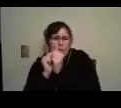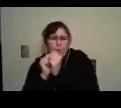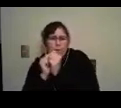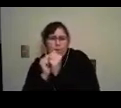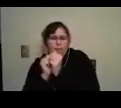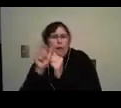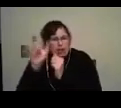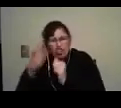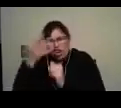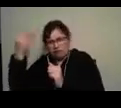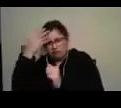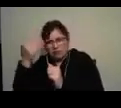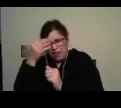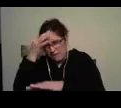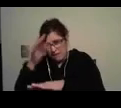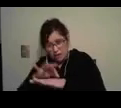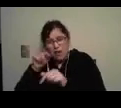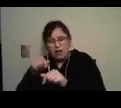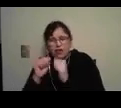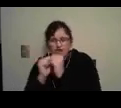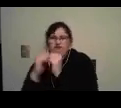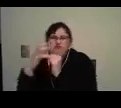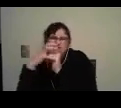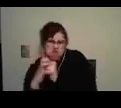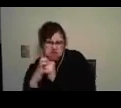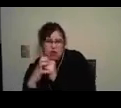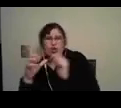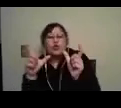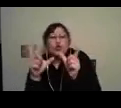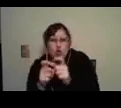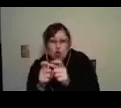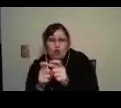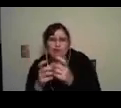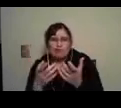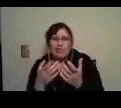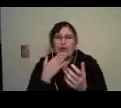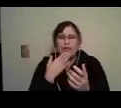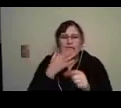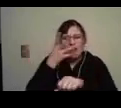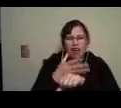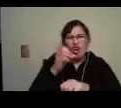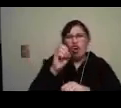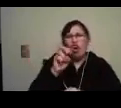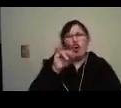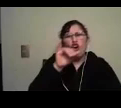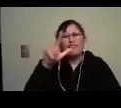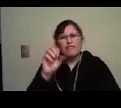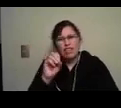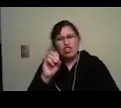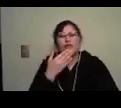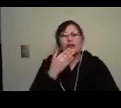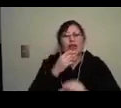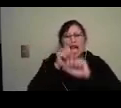menos trófico, ¿ya? Encontró además unos ovillos neurofibrilares y unas placas beta-amiloides que